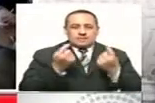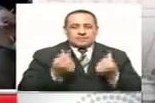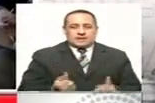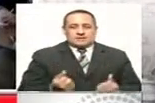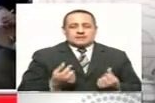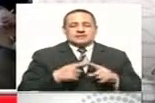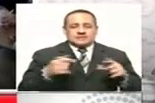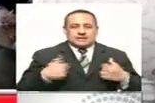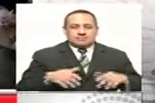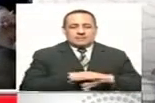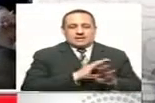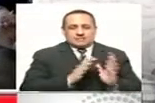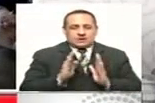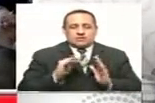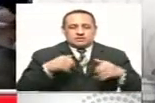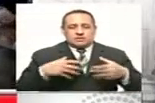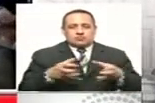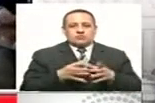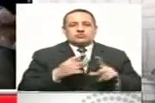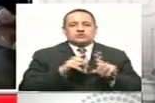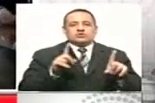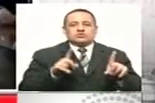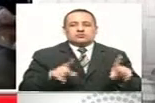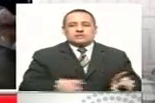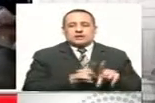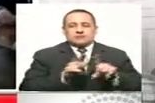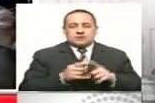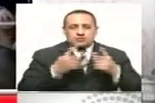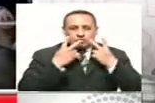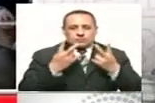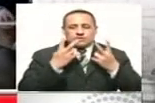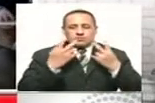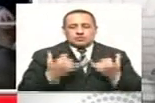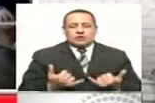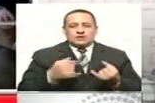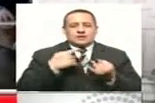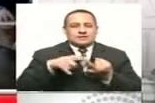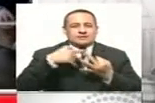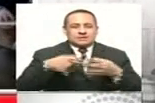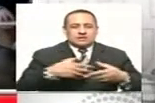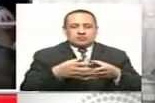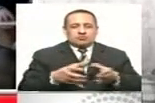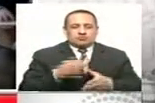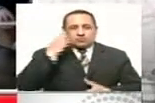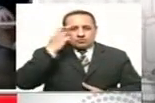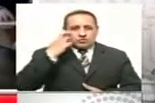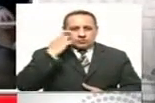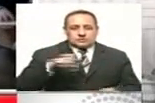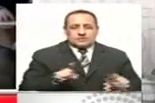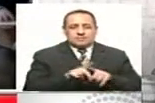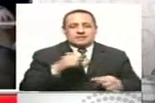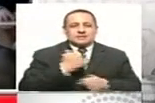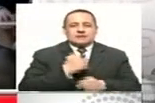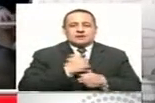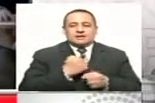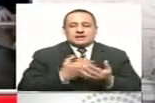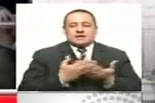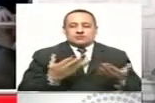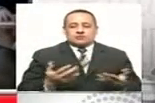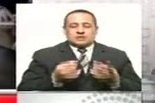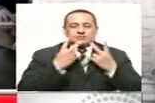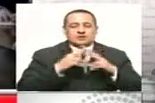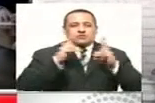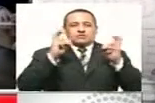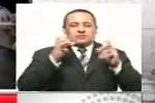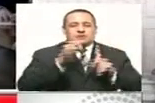ya planificados en este sector, sino cómo miramos que en los diferentes sectores se ejecuten los recursos en los